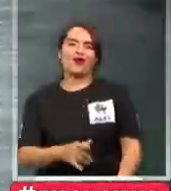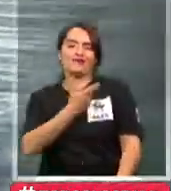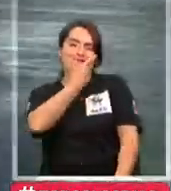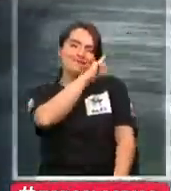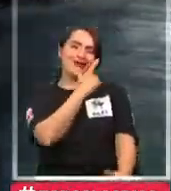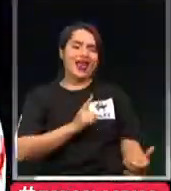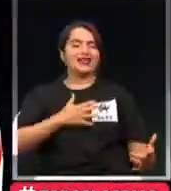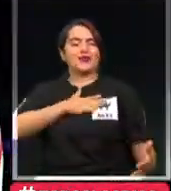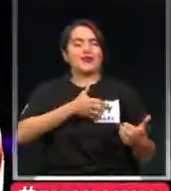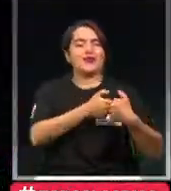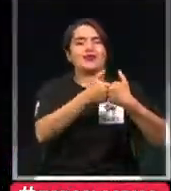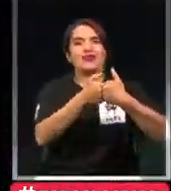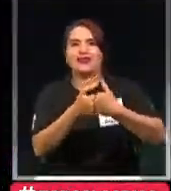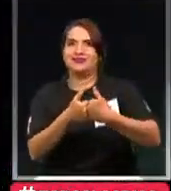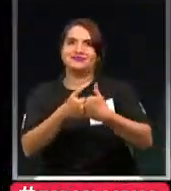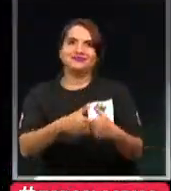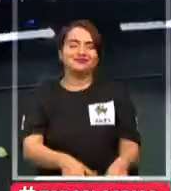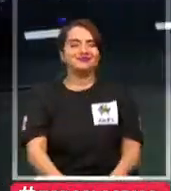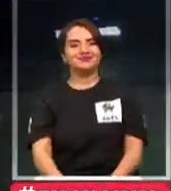le dice.